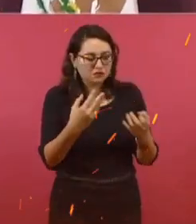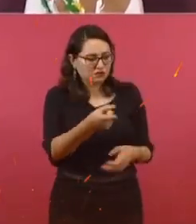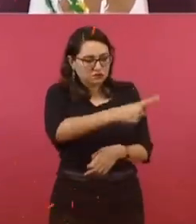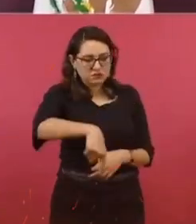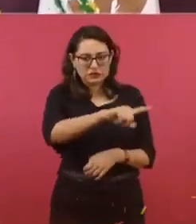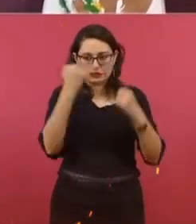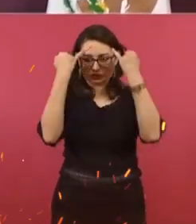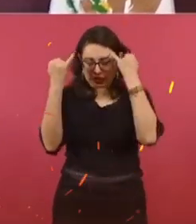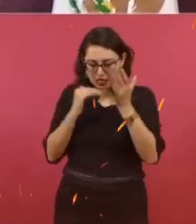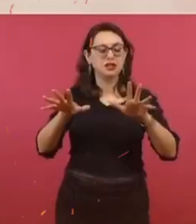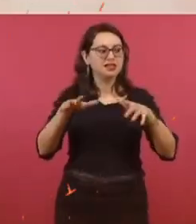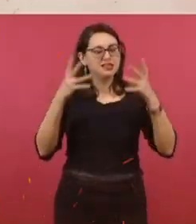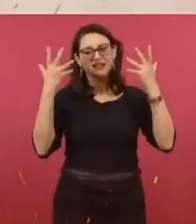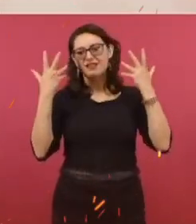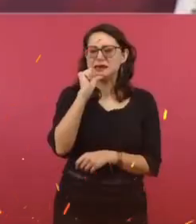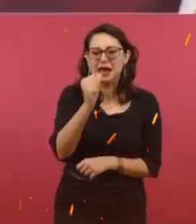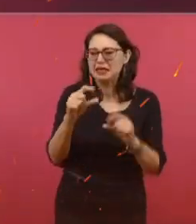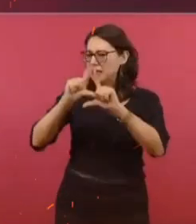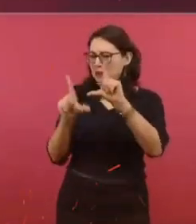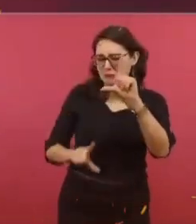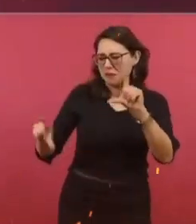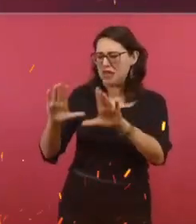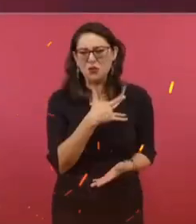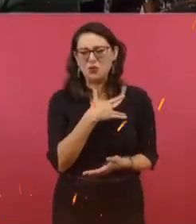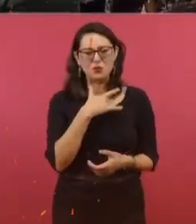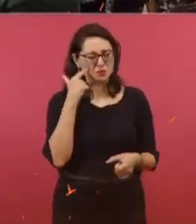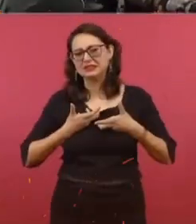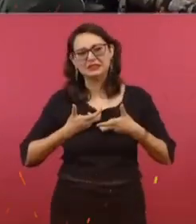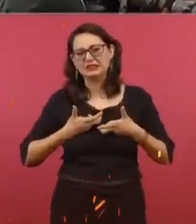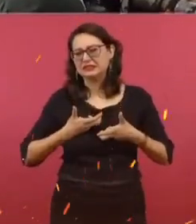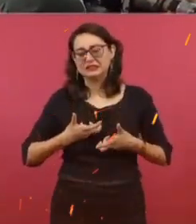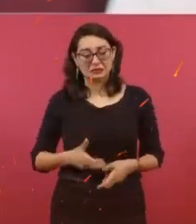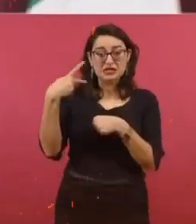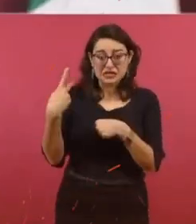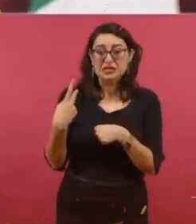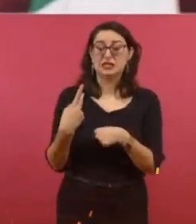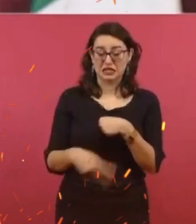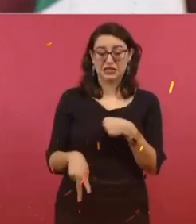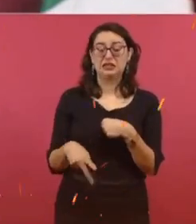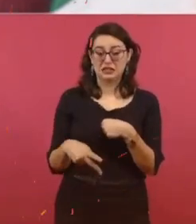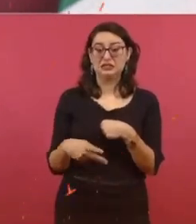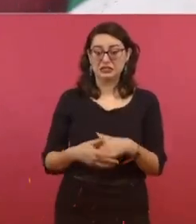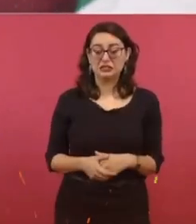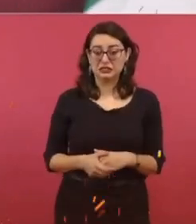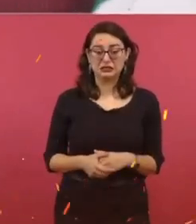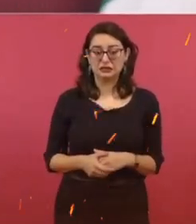andar muy irresponsable, perversa, de malas entrañas y riesgosísima. Están